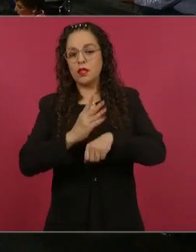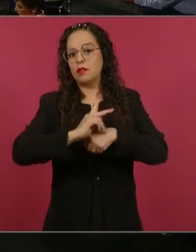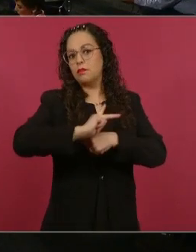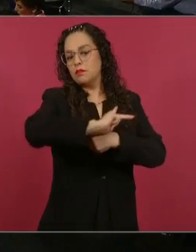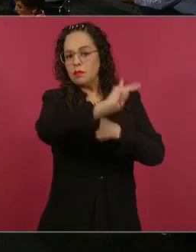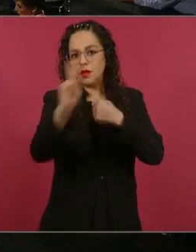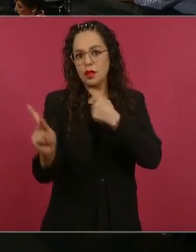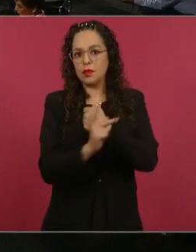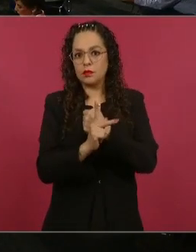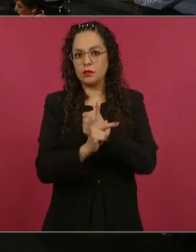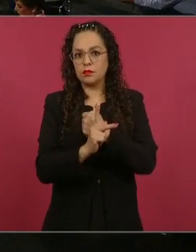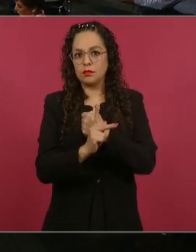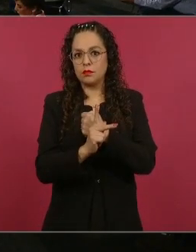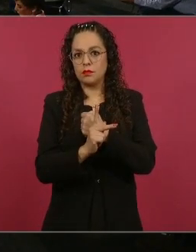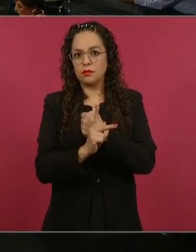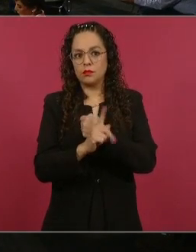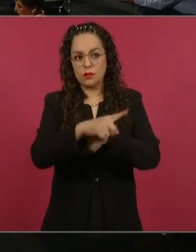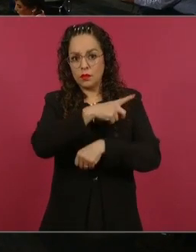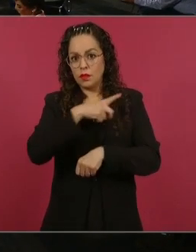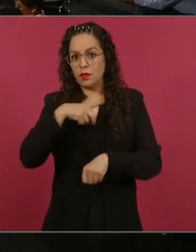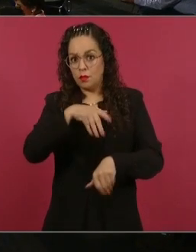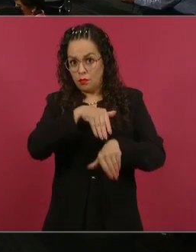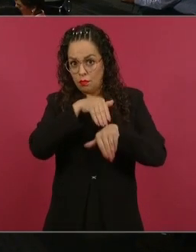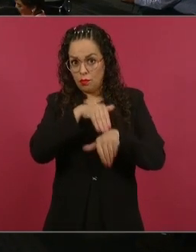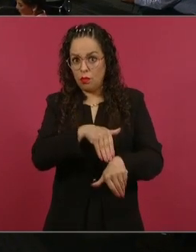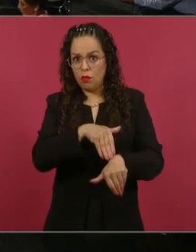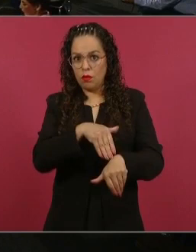se afecta a su pueblo.